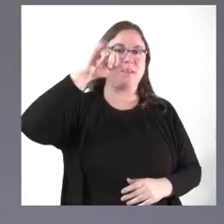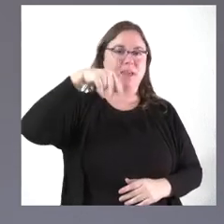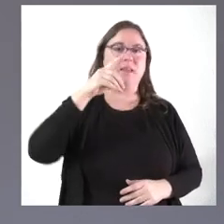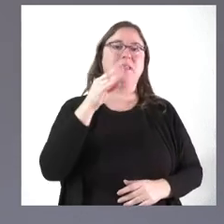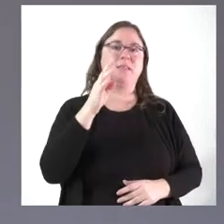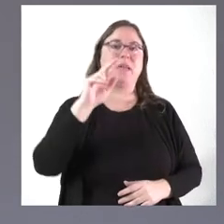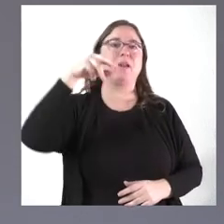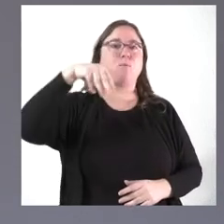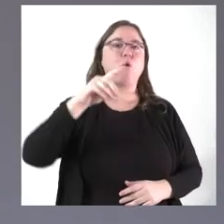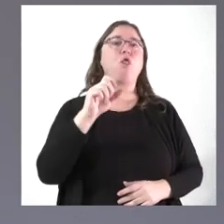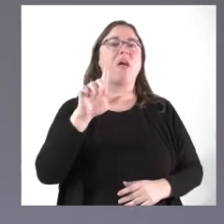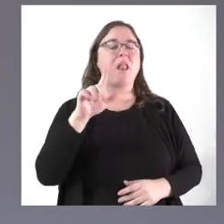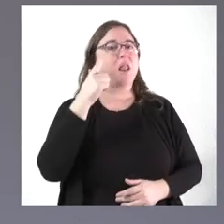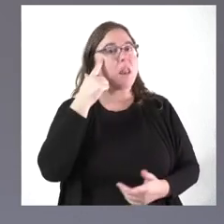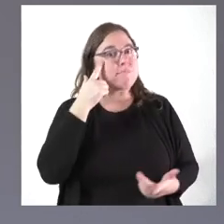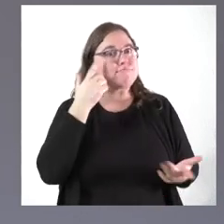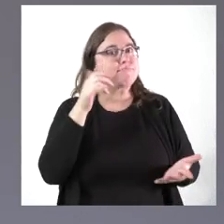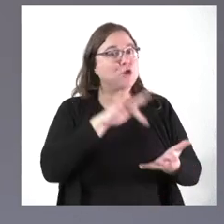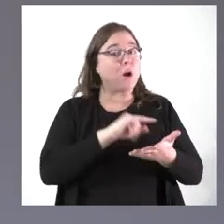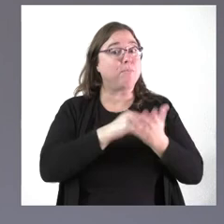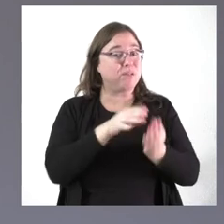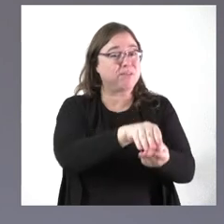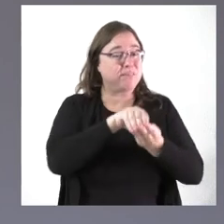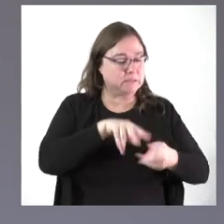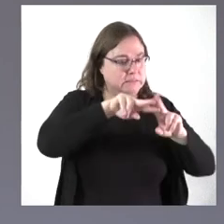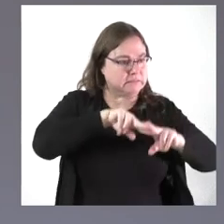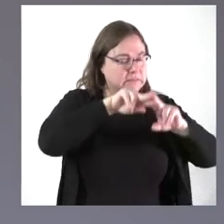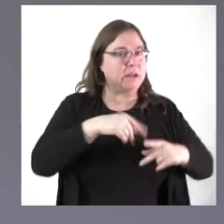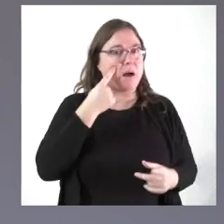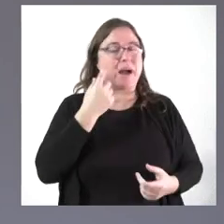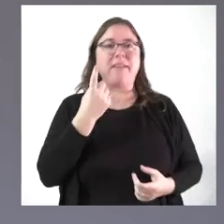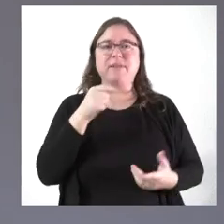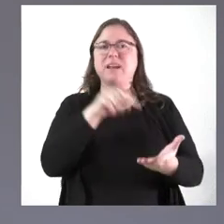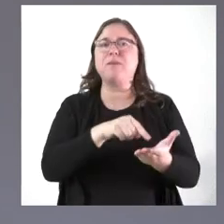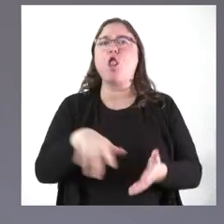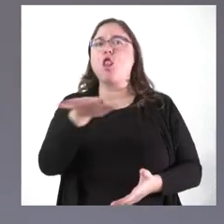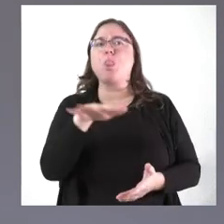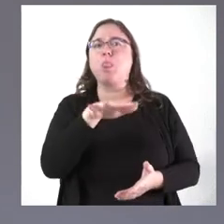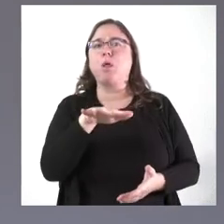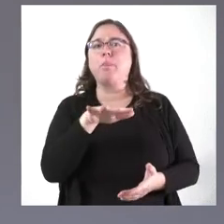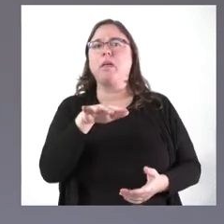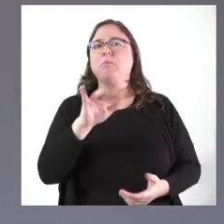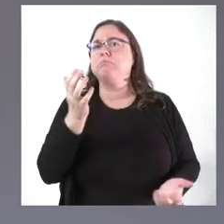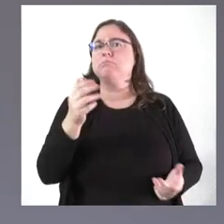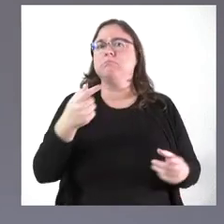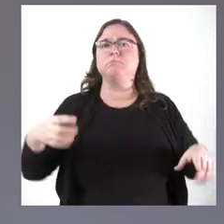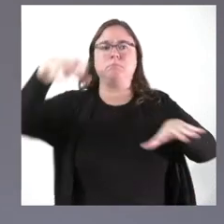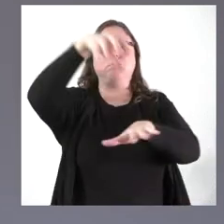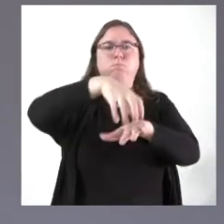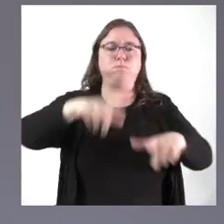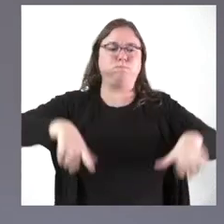tanto Cuando lo ratificaré cuando llegue ese proyecto de actuación pero francamente que reclamar Dónde está la intermodalidad donde está la plataforma